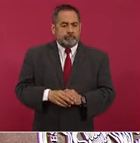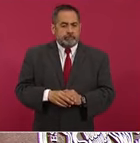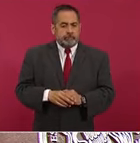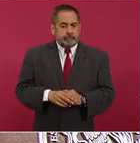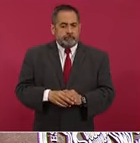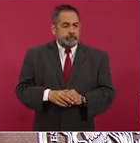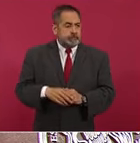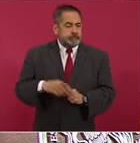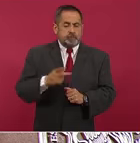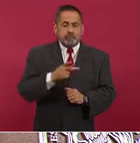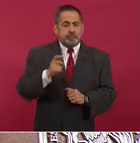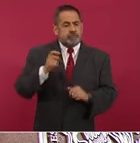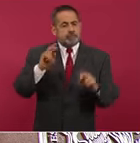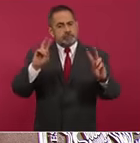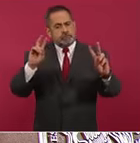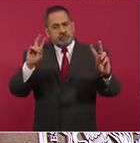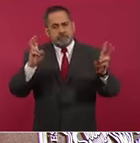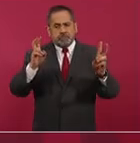el tema